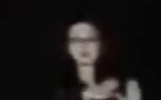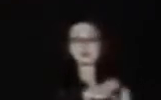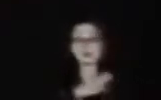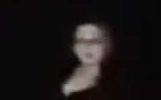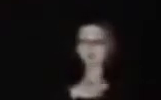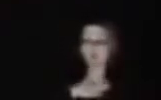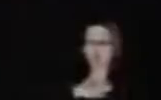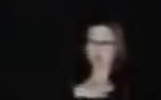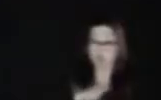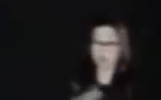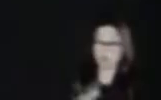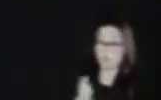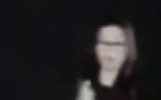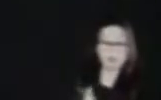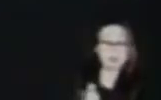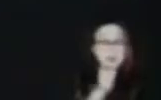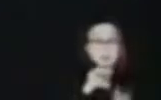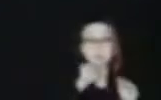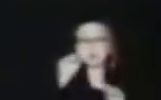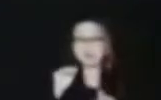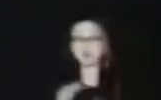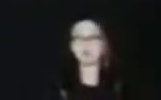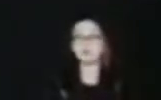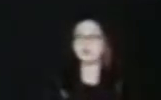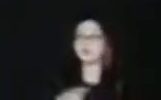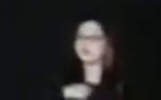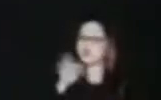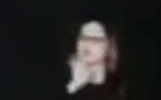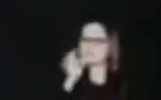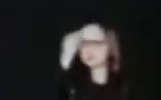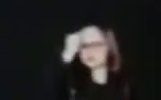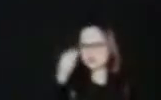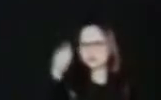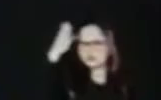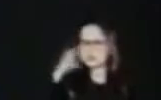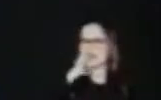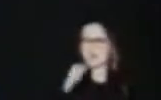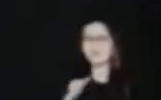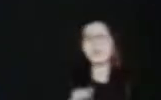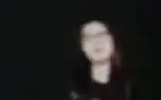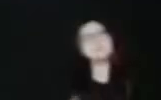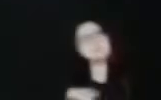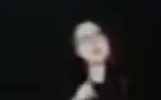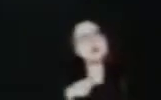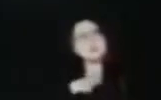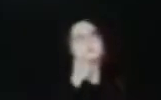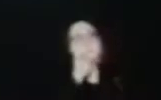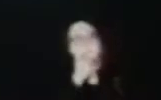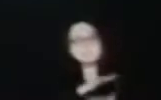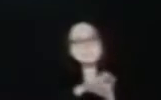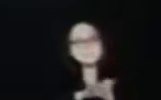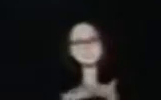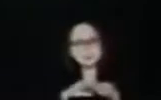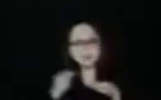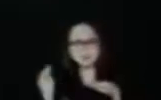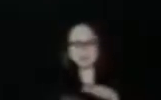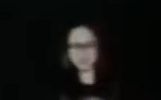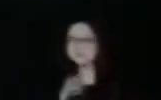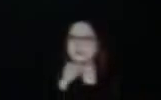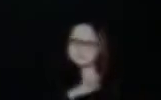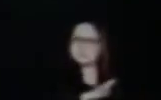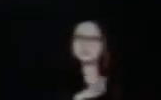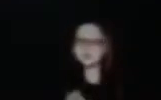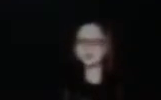venganza y que si bien no olvido, sí soy partidario del perdón y la